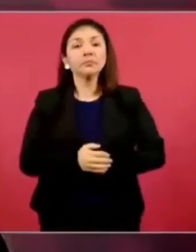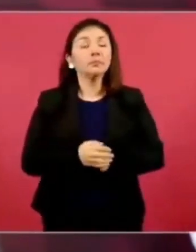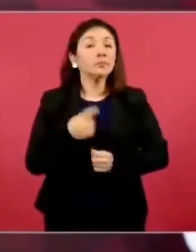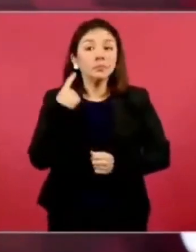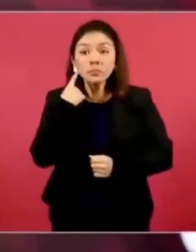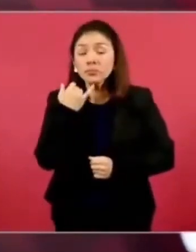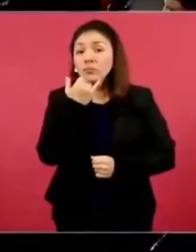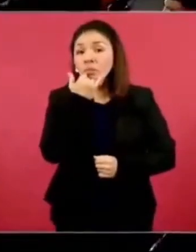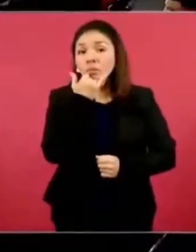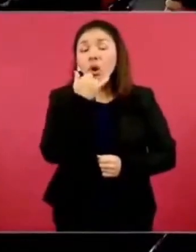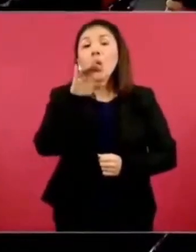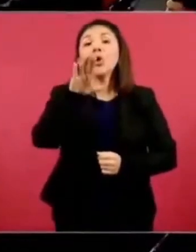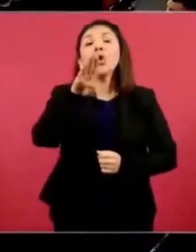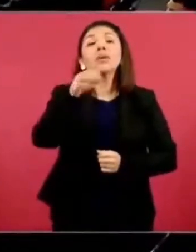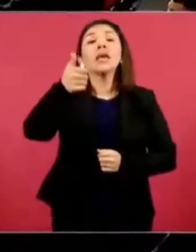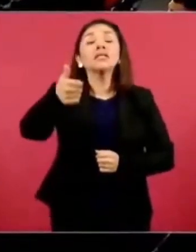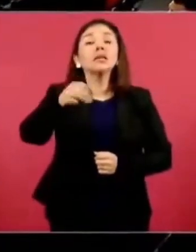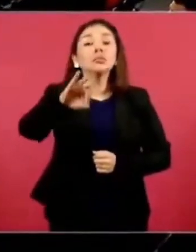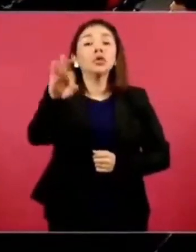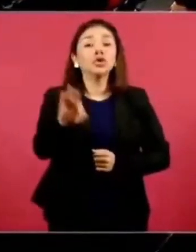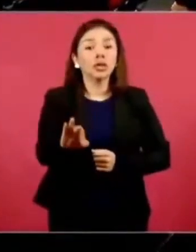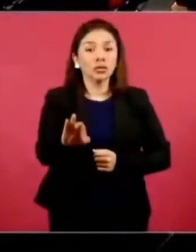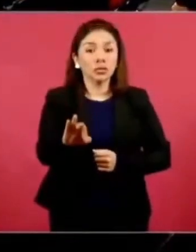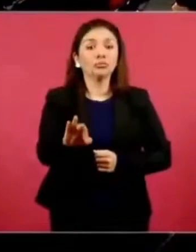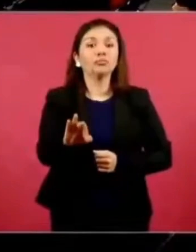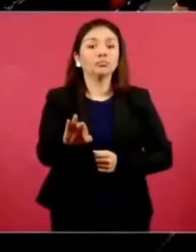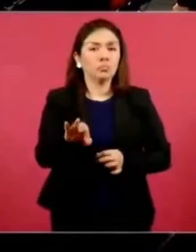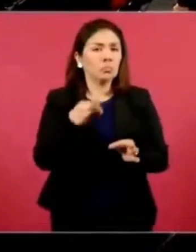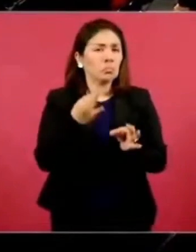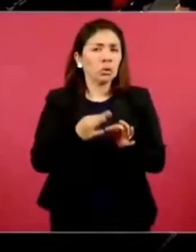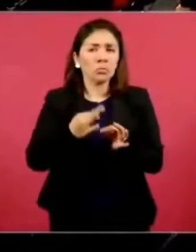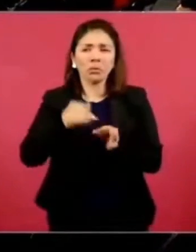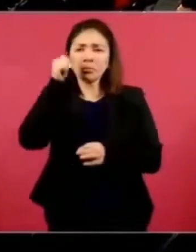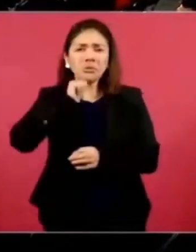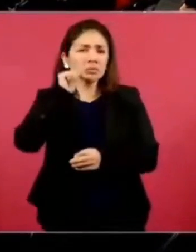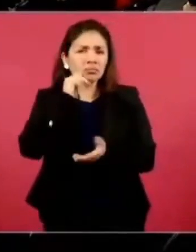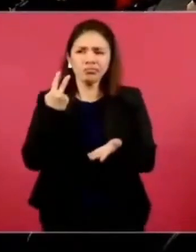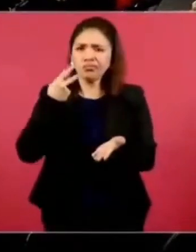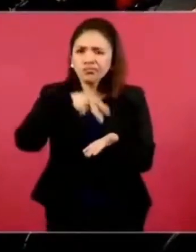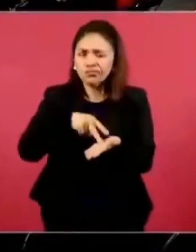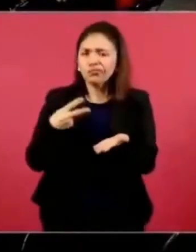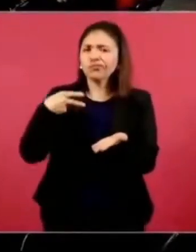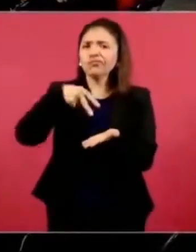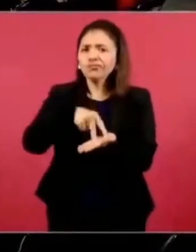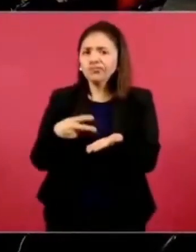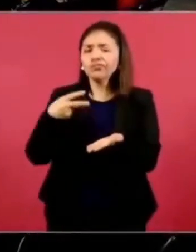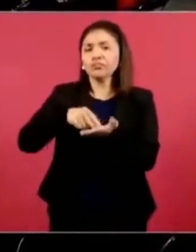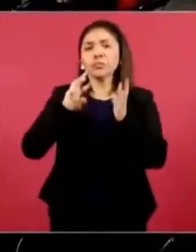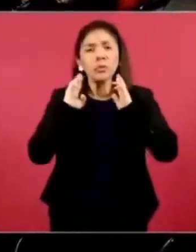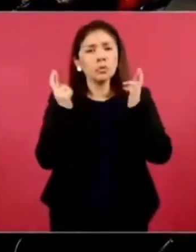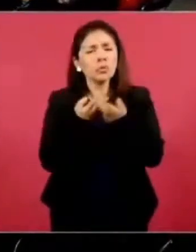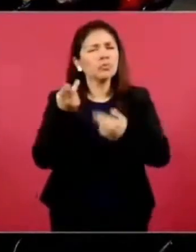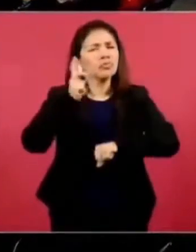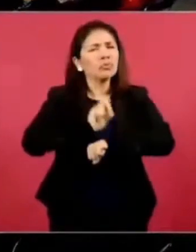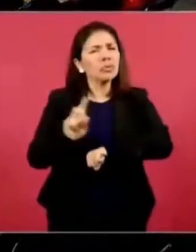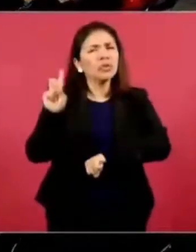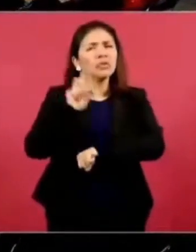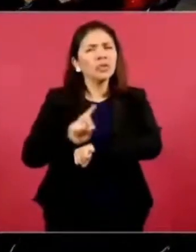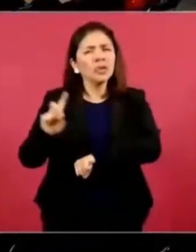96%. Siempre está todos los